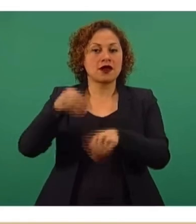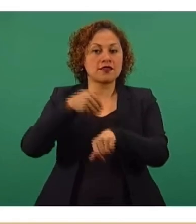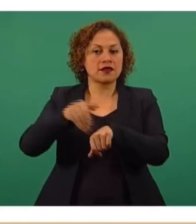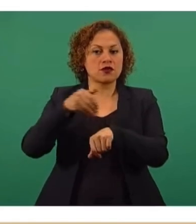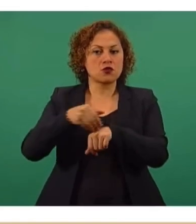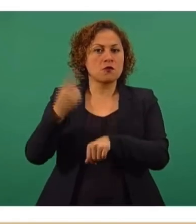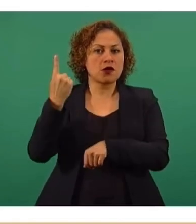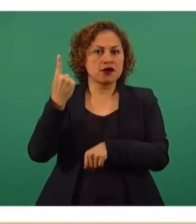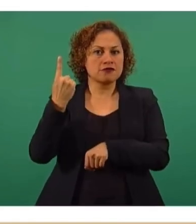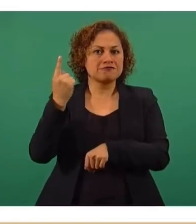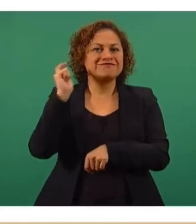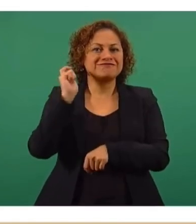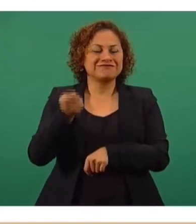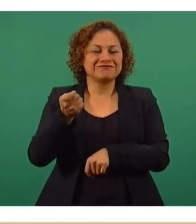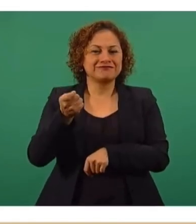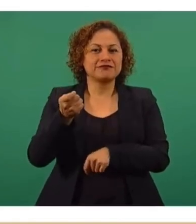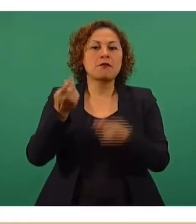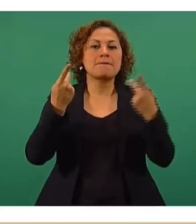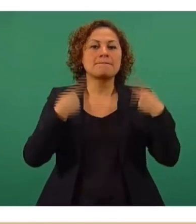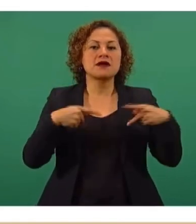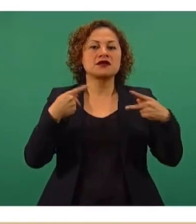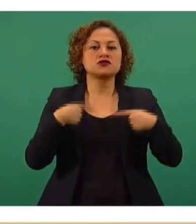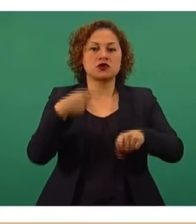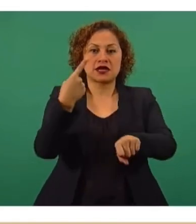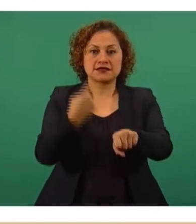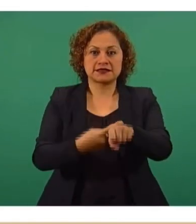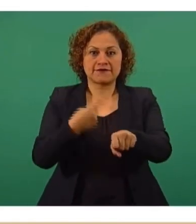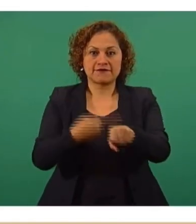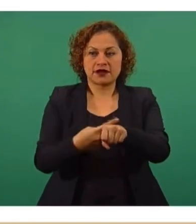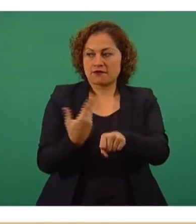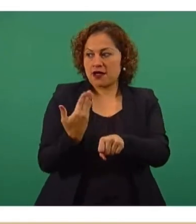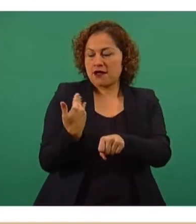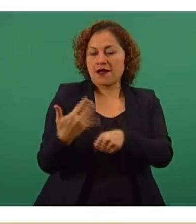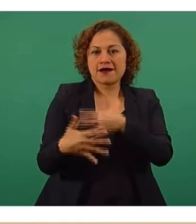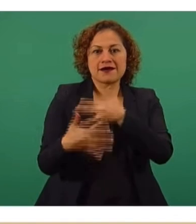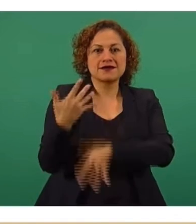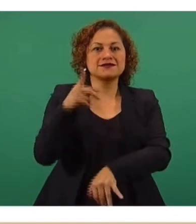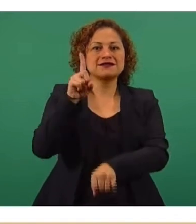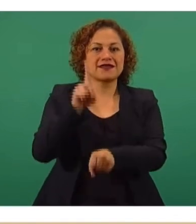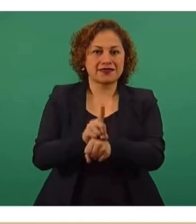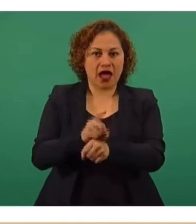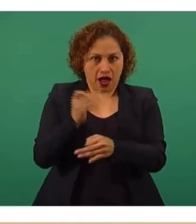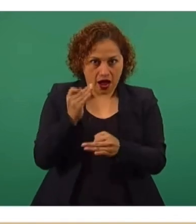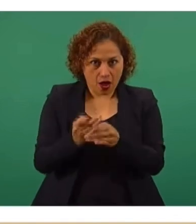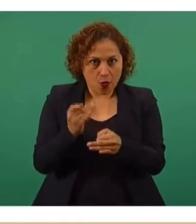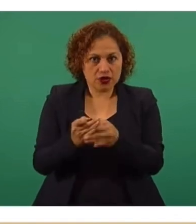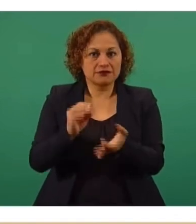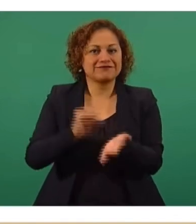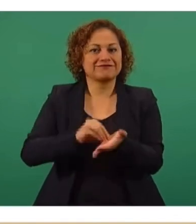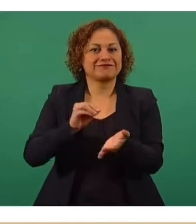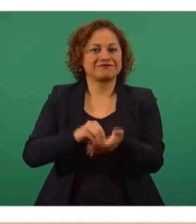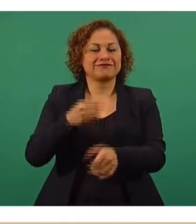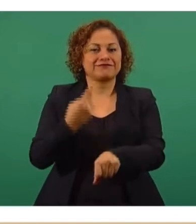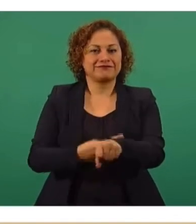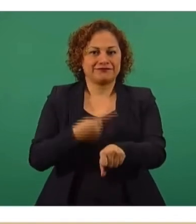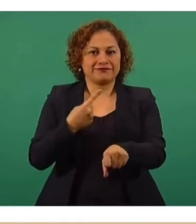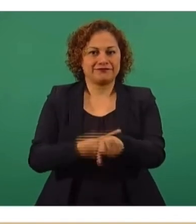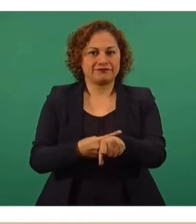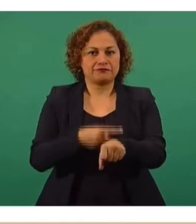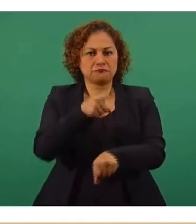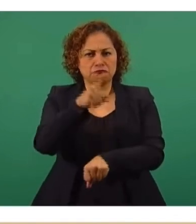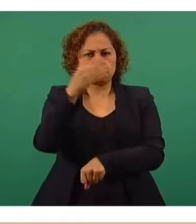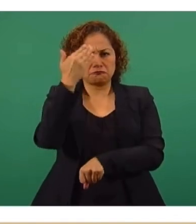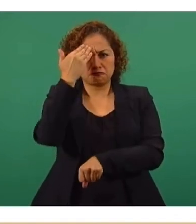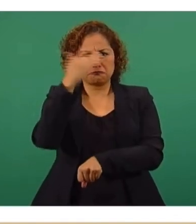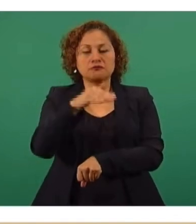porcentaje de personas enfermas que han enfermado en los últimos 15 días. Si tomamos en cuenta todos los casos que han